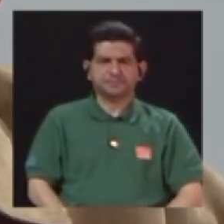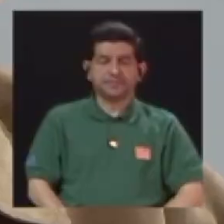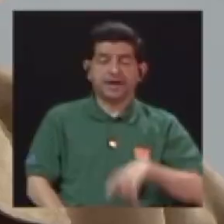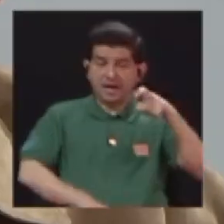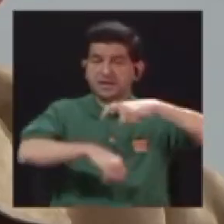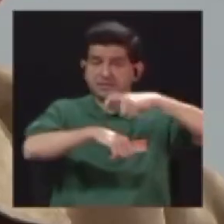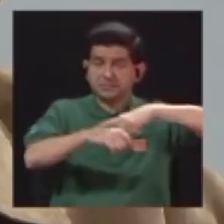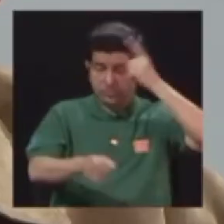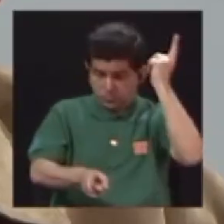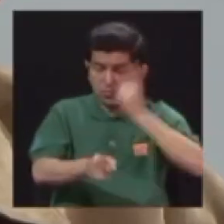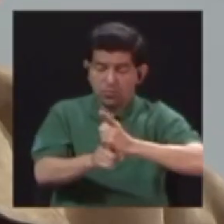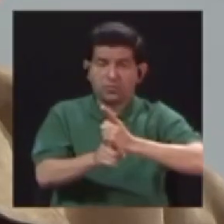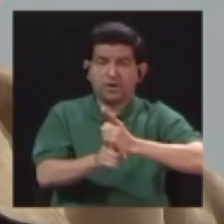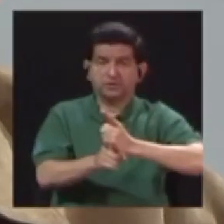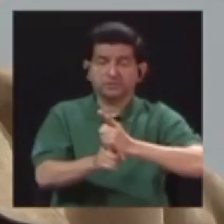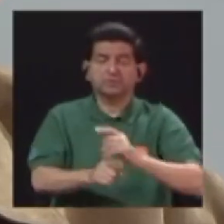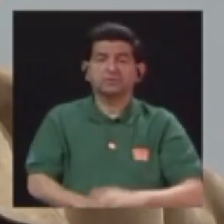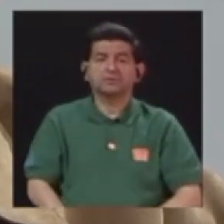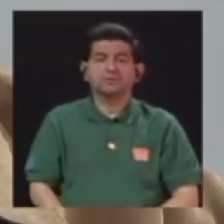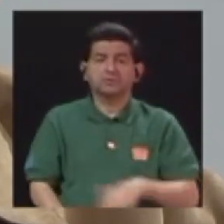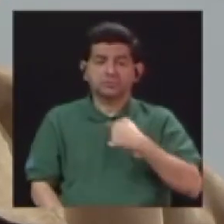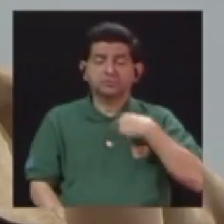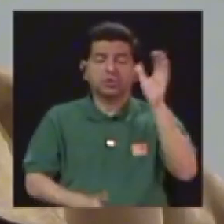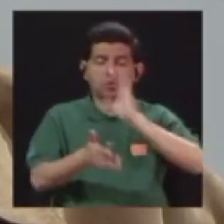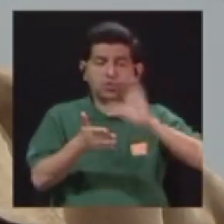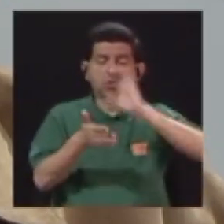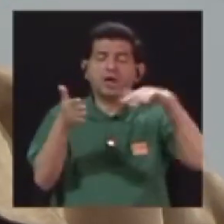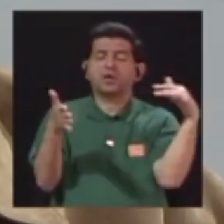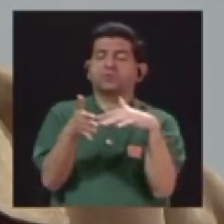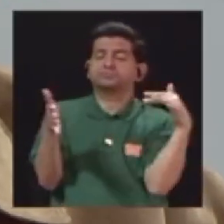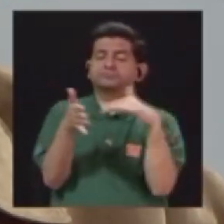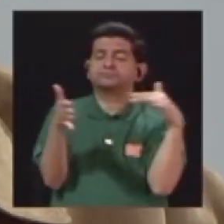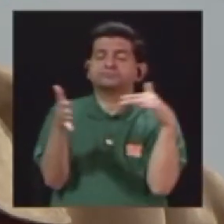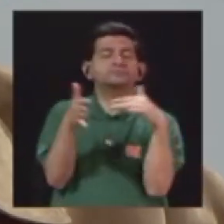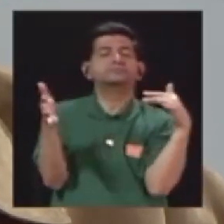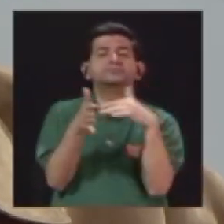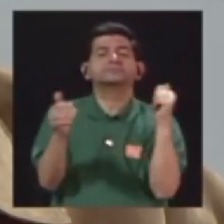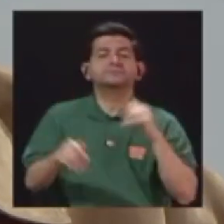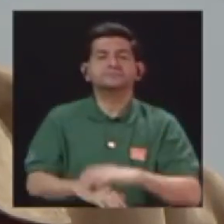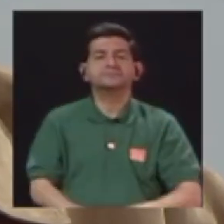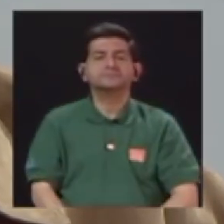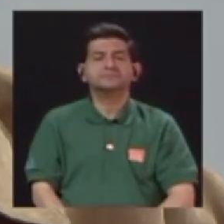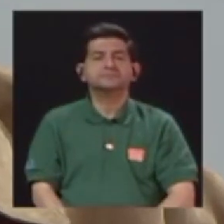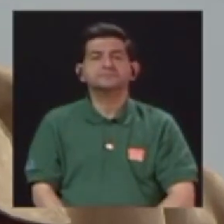Ahí sí, efectivamente hice la secundaria, ¿verdad?